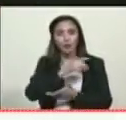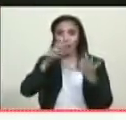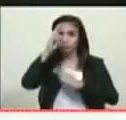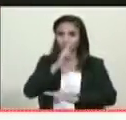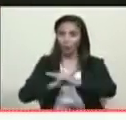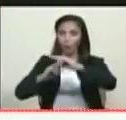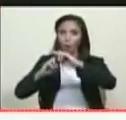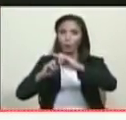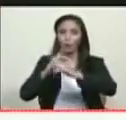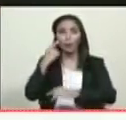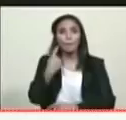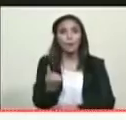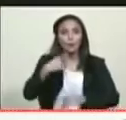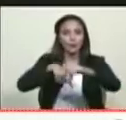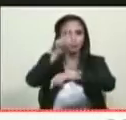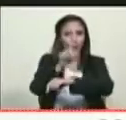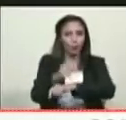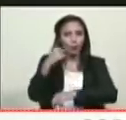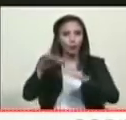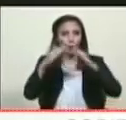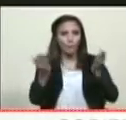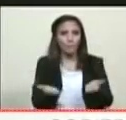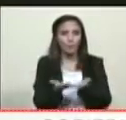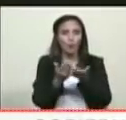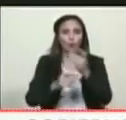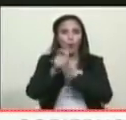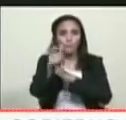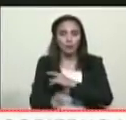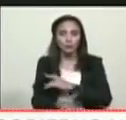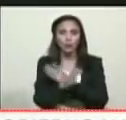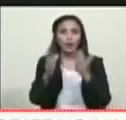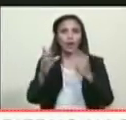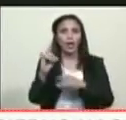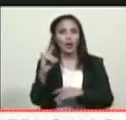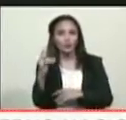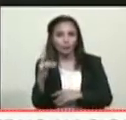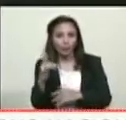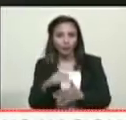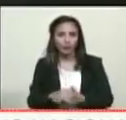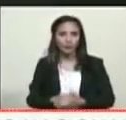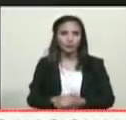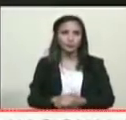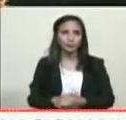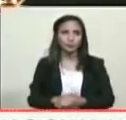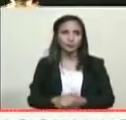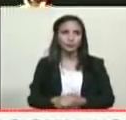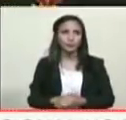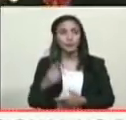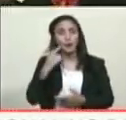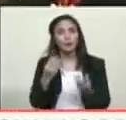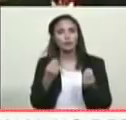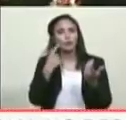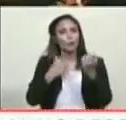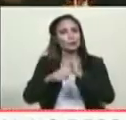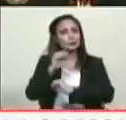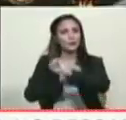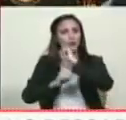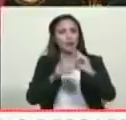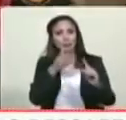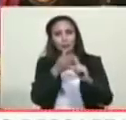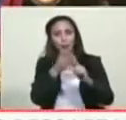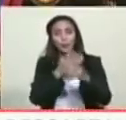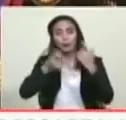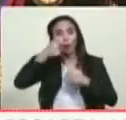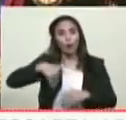a la primera autoridad boliviana de nuestro país en estos espacios por su lucha en favor de los